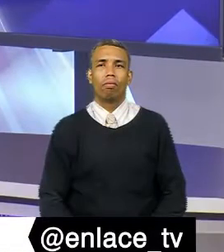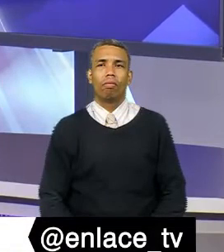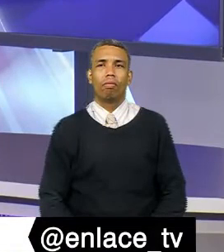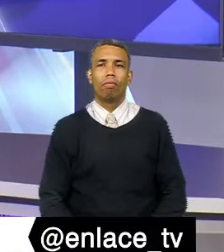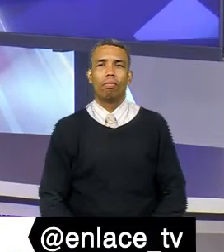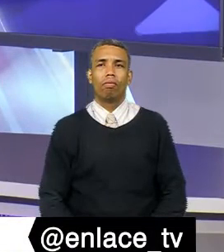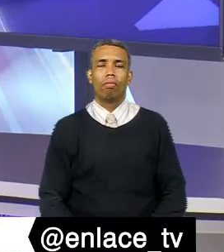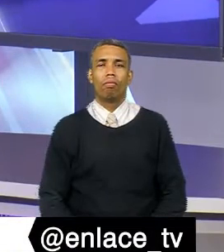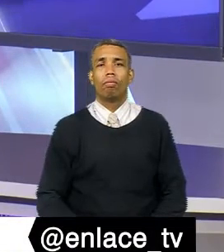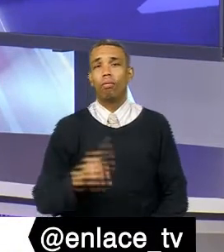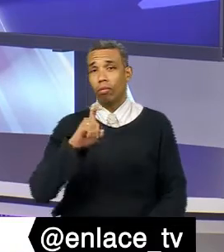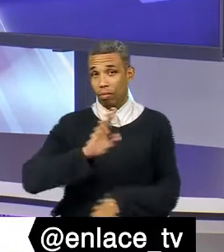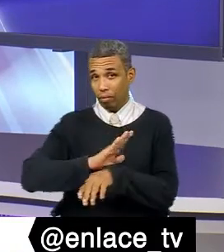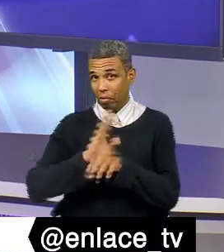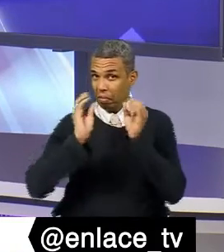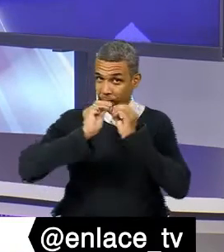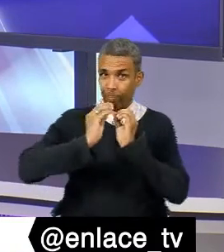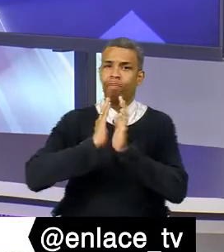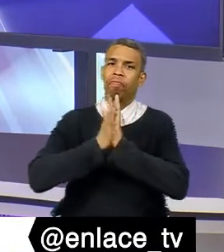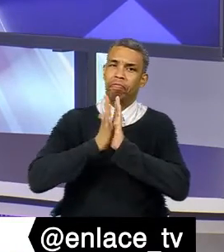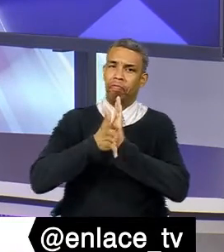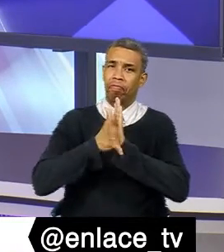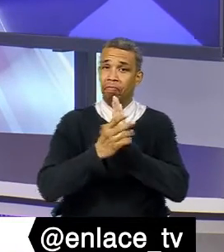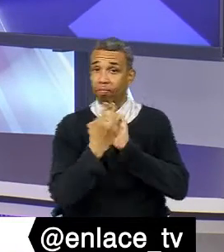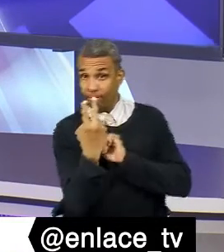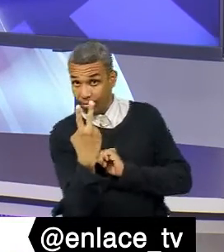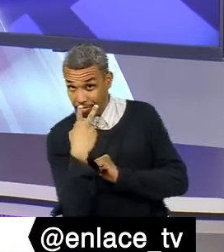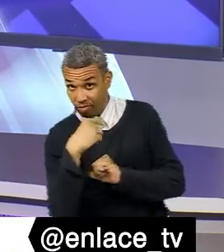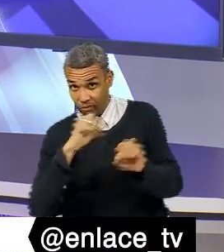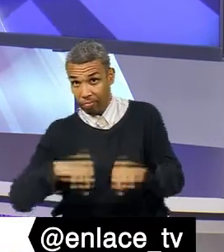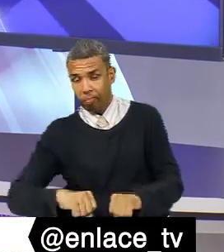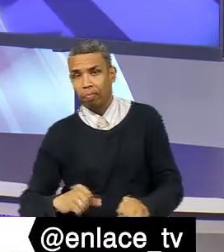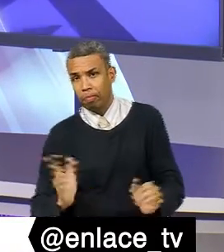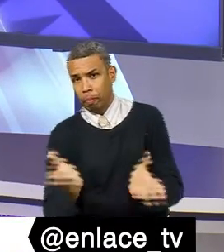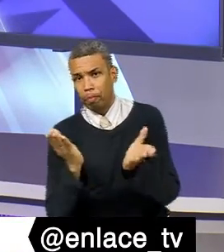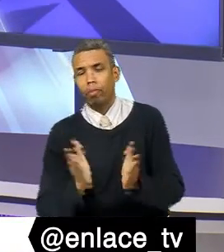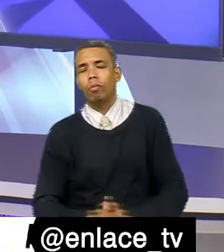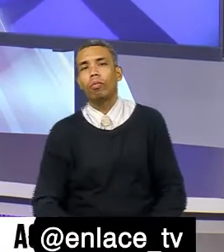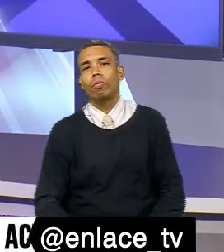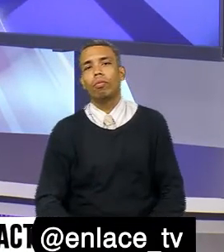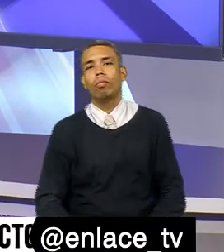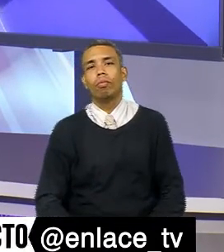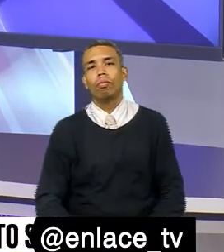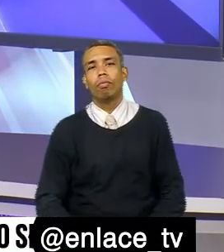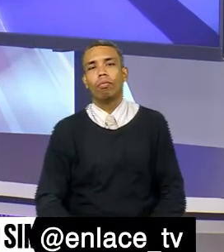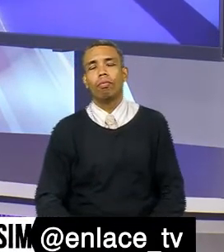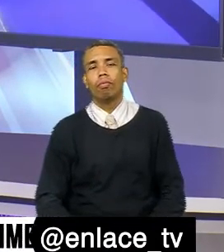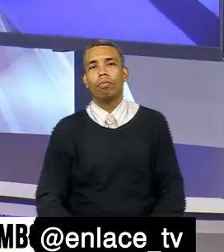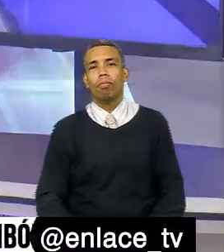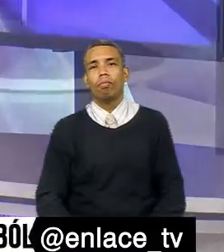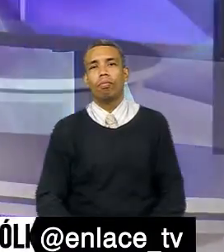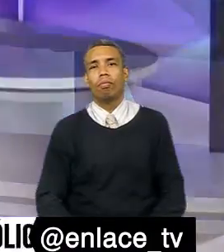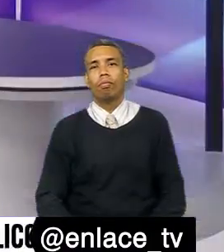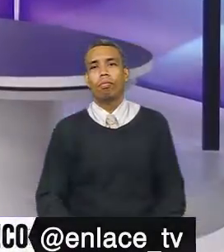tarde, 6:00 p.m. con más información en lo que usted quiere ver. Enlace Noticias. Feliz tarde para todos.